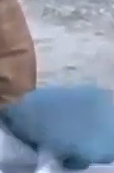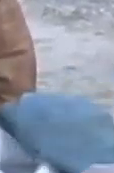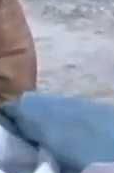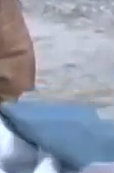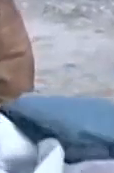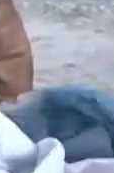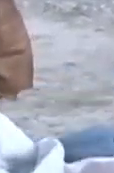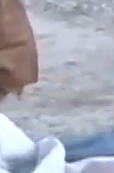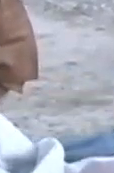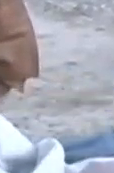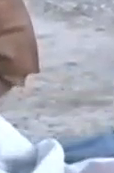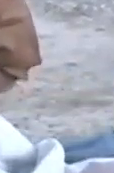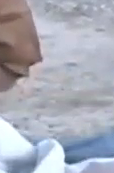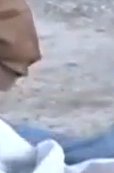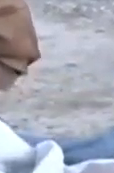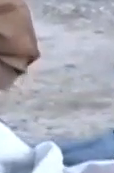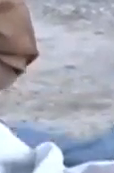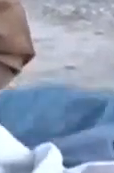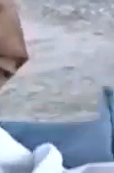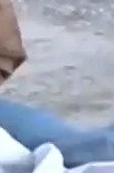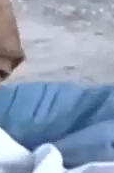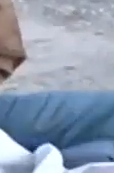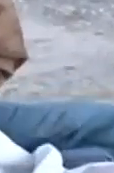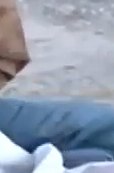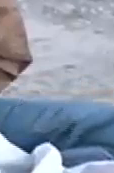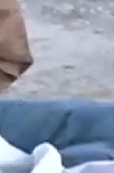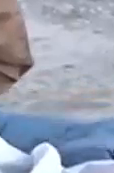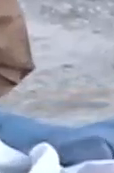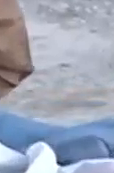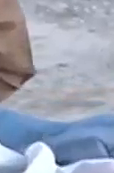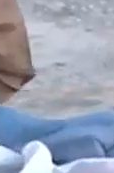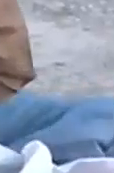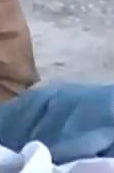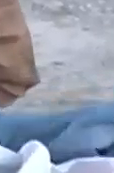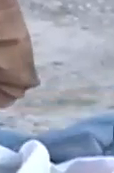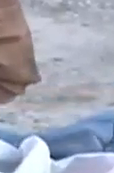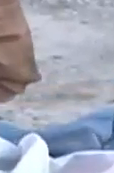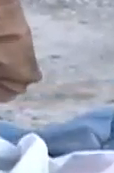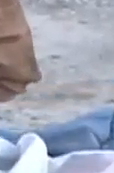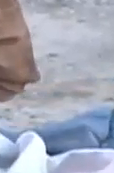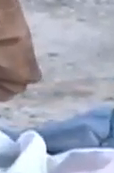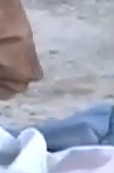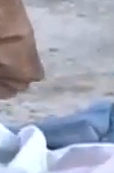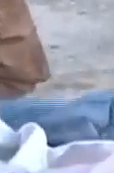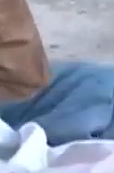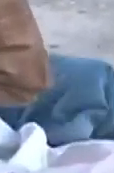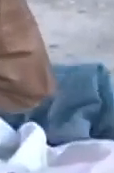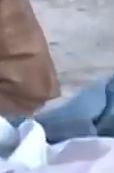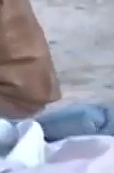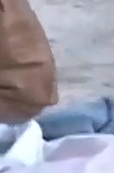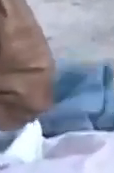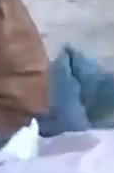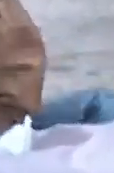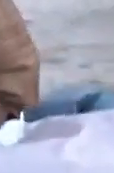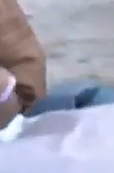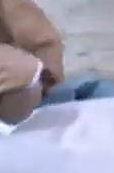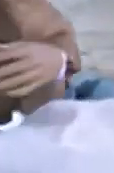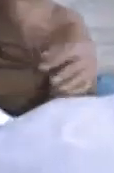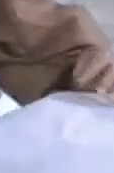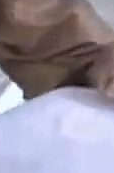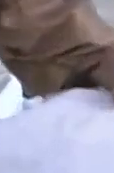mi patria bella! ¡Gloria al bravo pueblo! pueblo que el